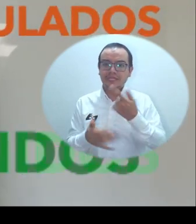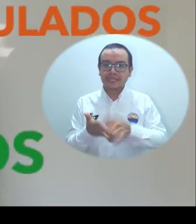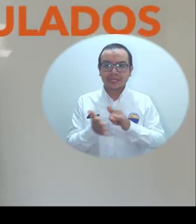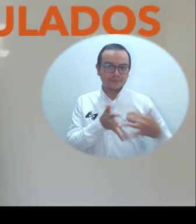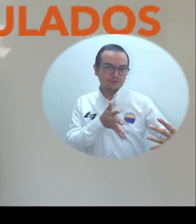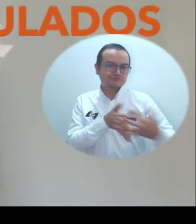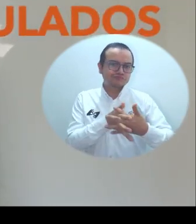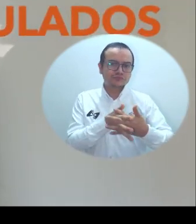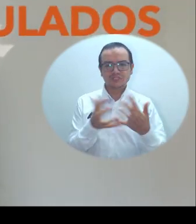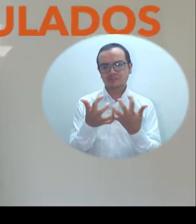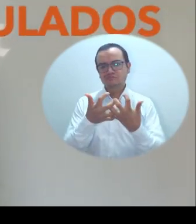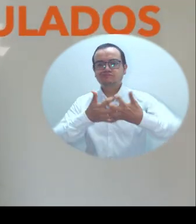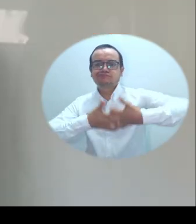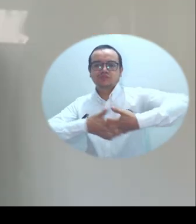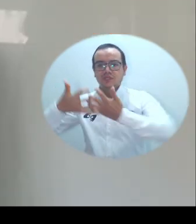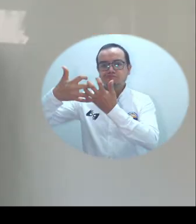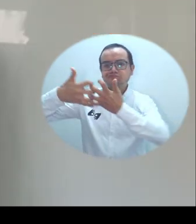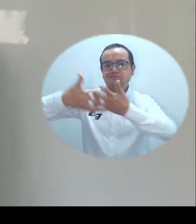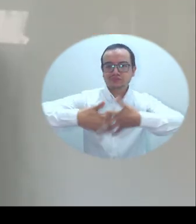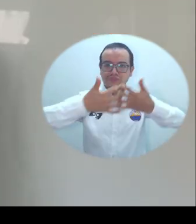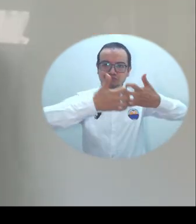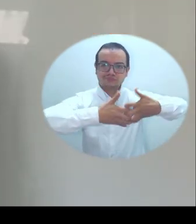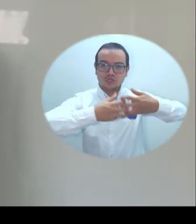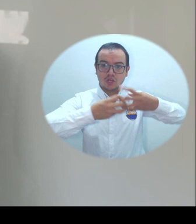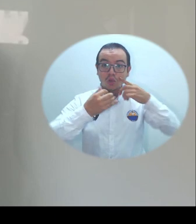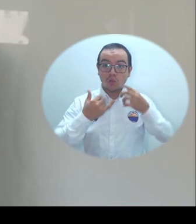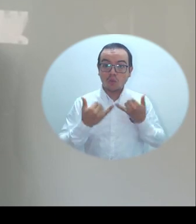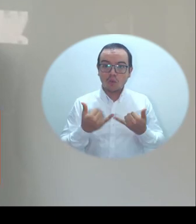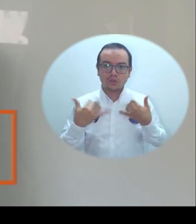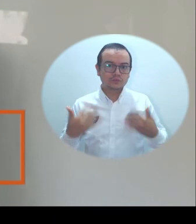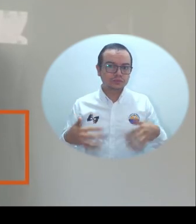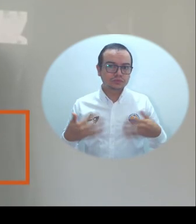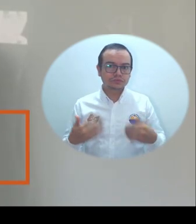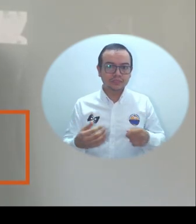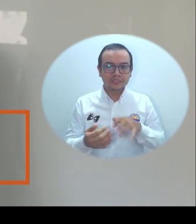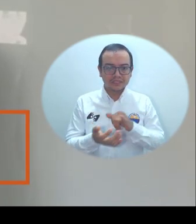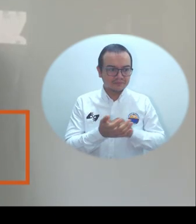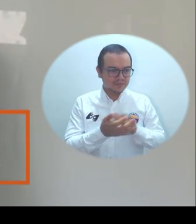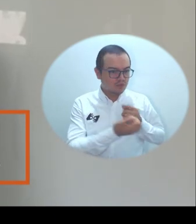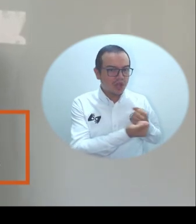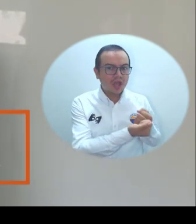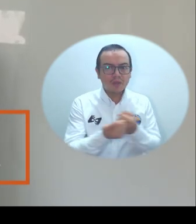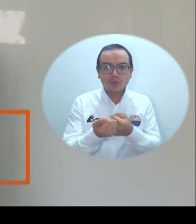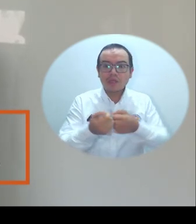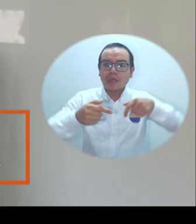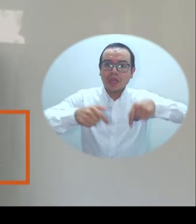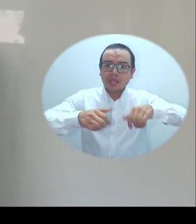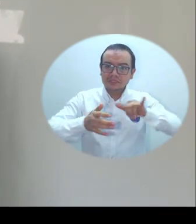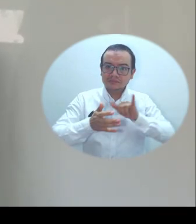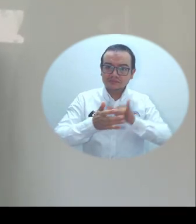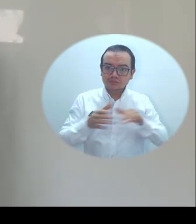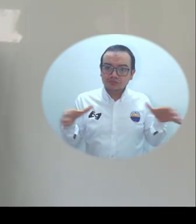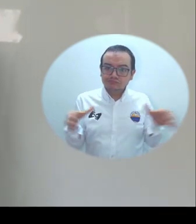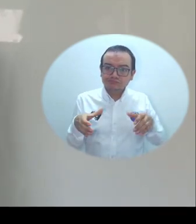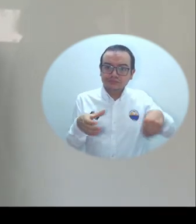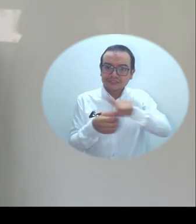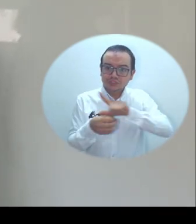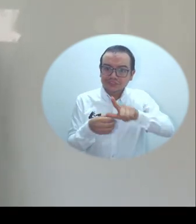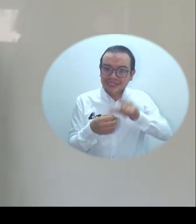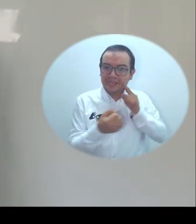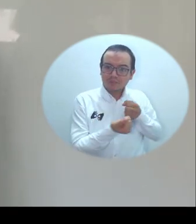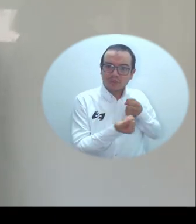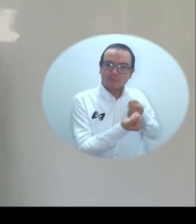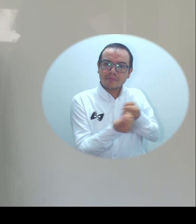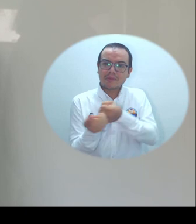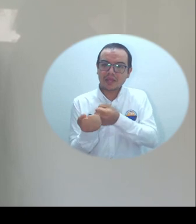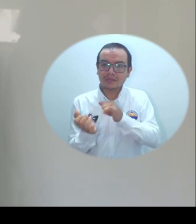y unidos hoy más que nunca. Creer en lo nuestro, apoyar a los locales, comprar productos locales, que pienso que es